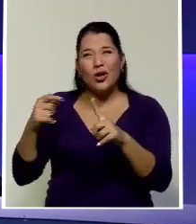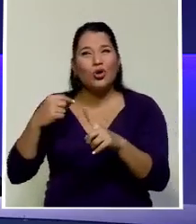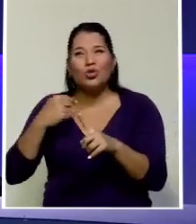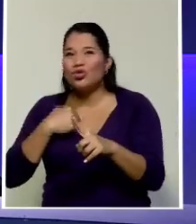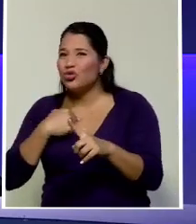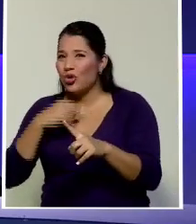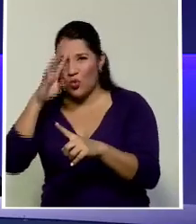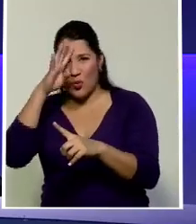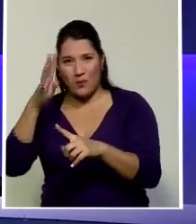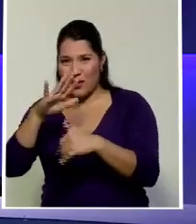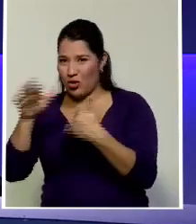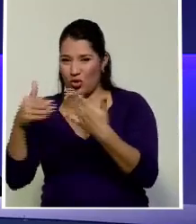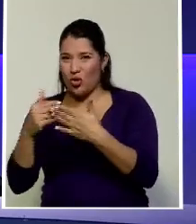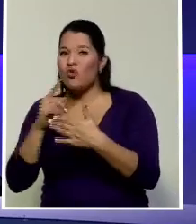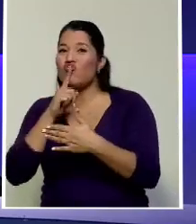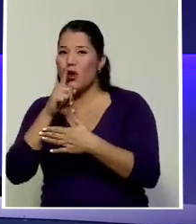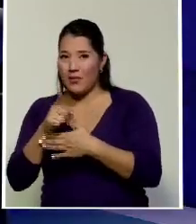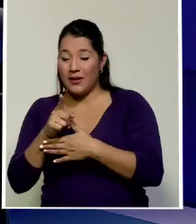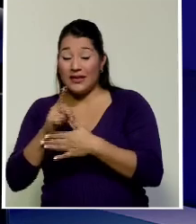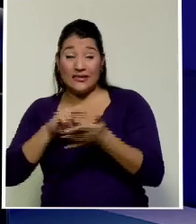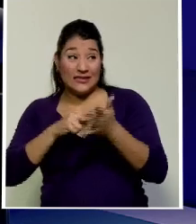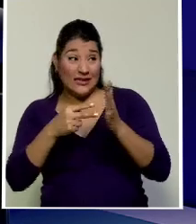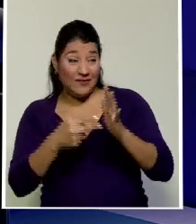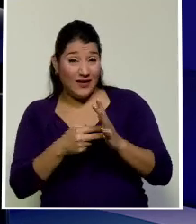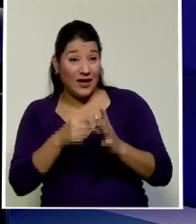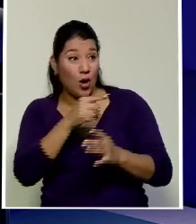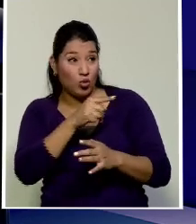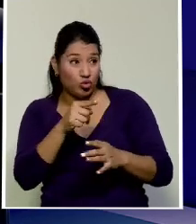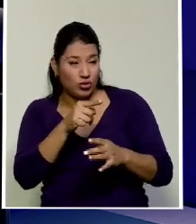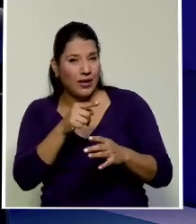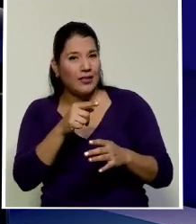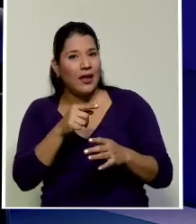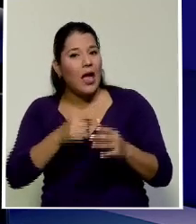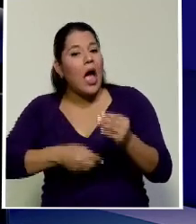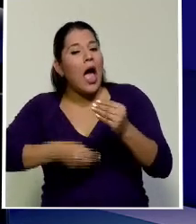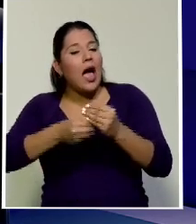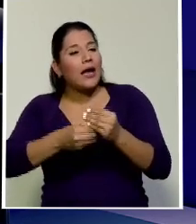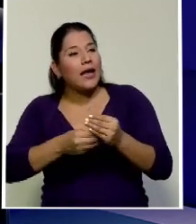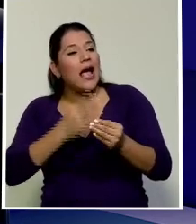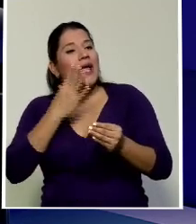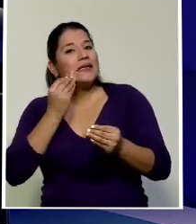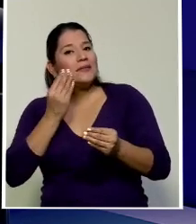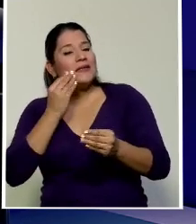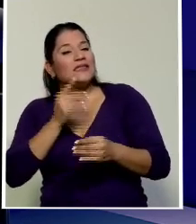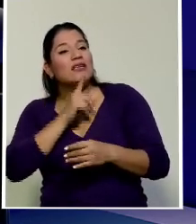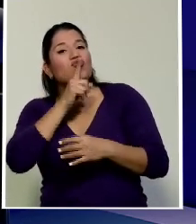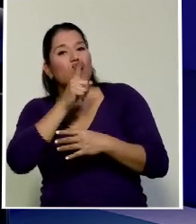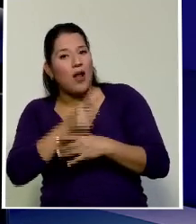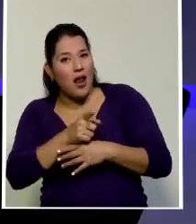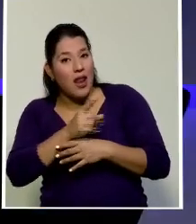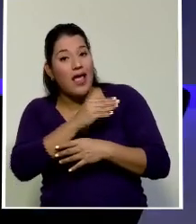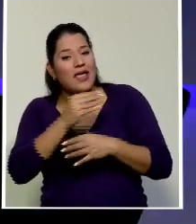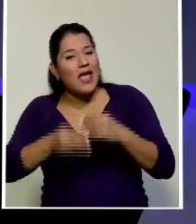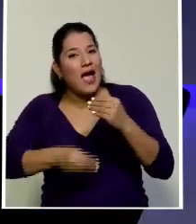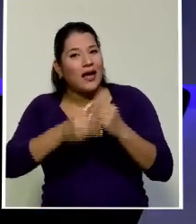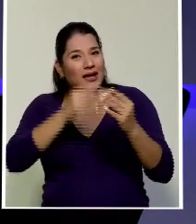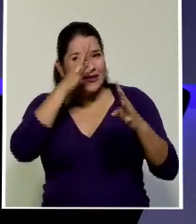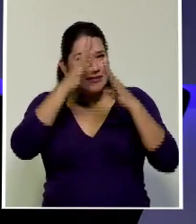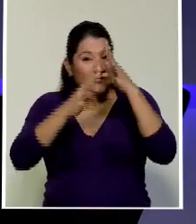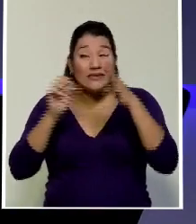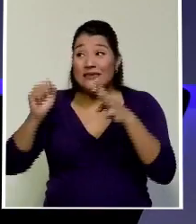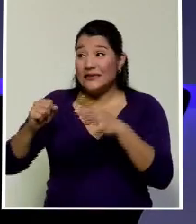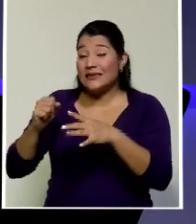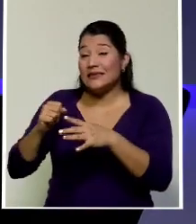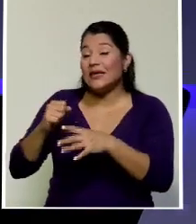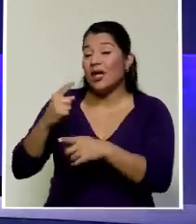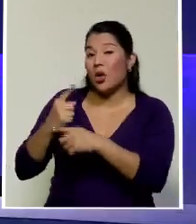inventar todo en realidad. Tenés una base vivencial Sí. de lo que pasa, si no a vos, en tu entorno. Claro, exactamente.